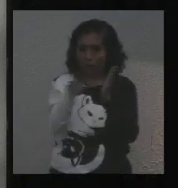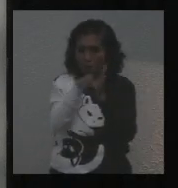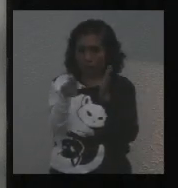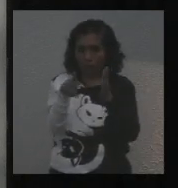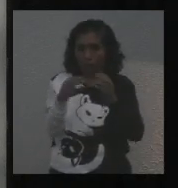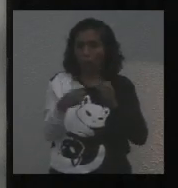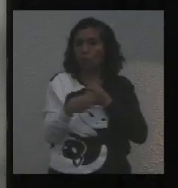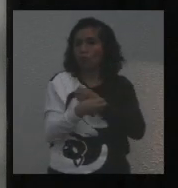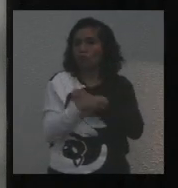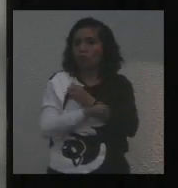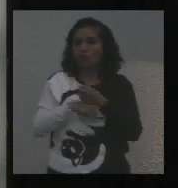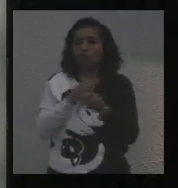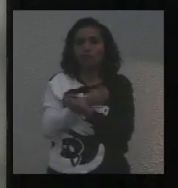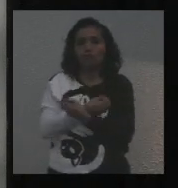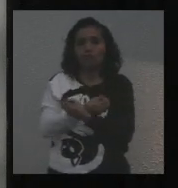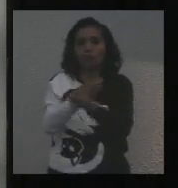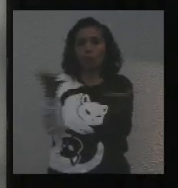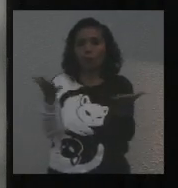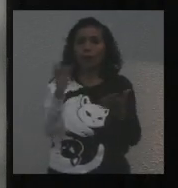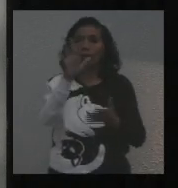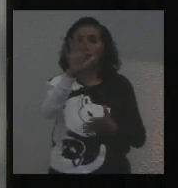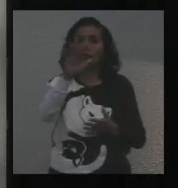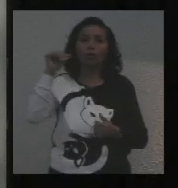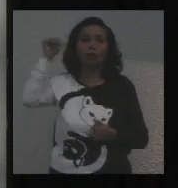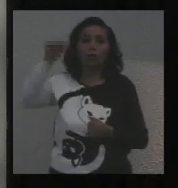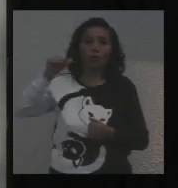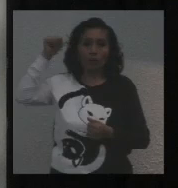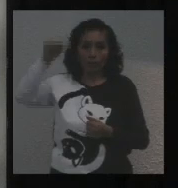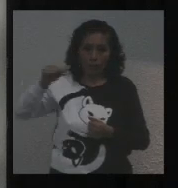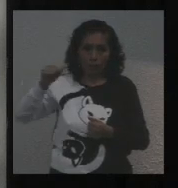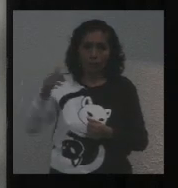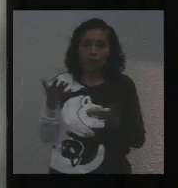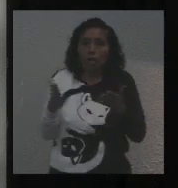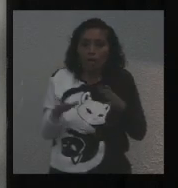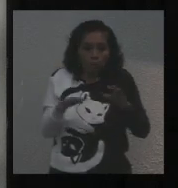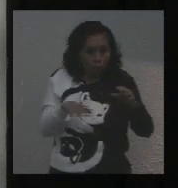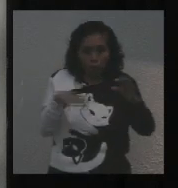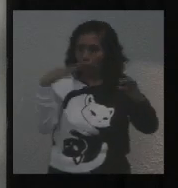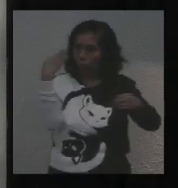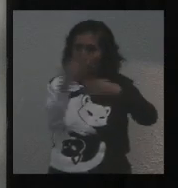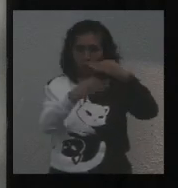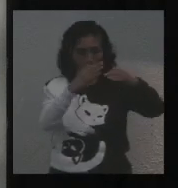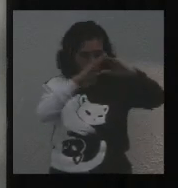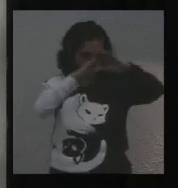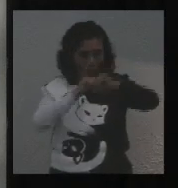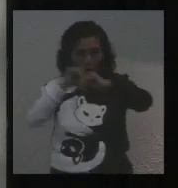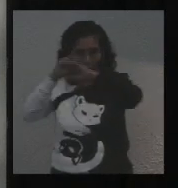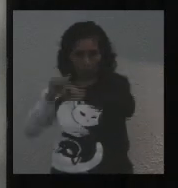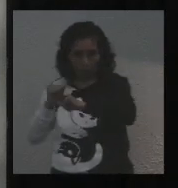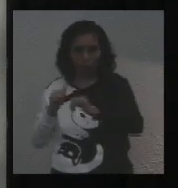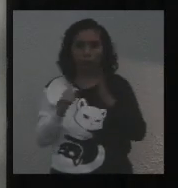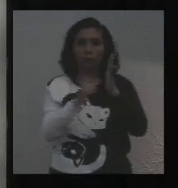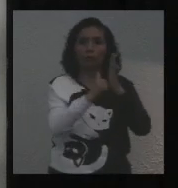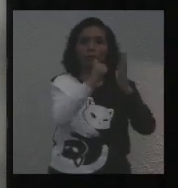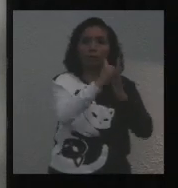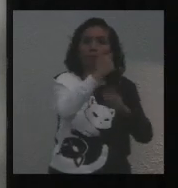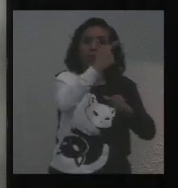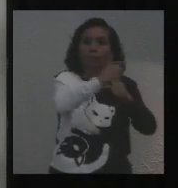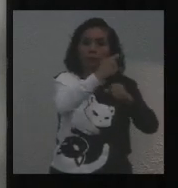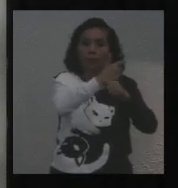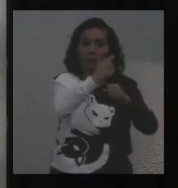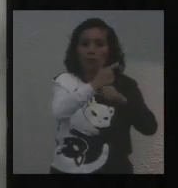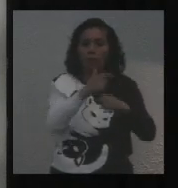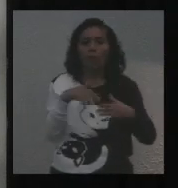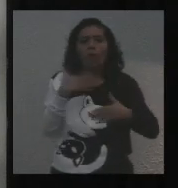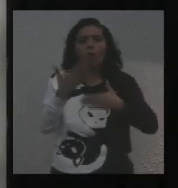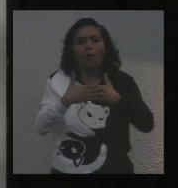oficial a más tardar el 5 de abril la forma como quedó integrada. Artículo séptimo. A más tardar 3 días